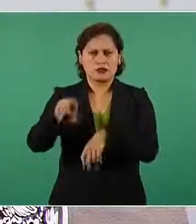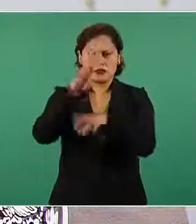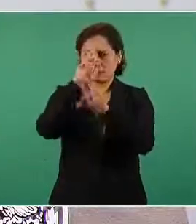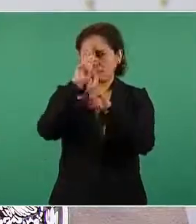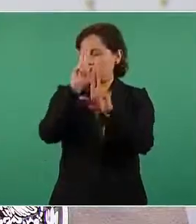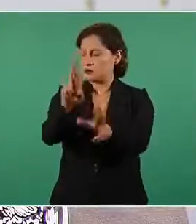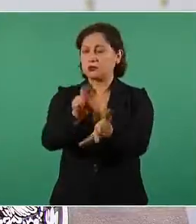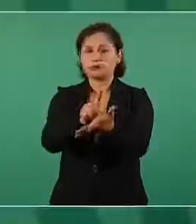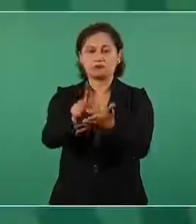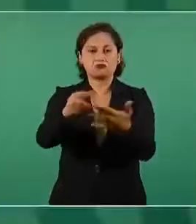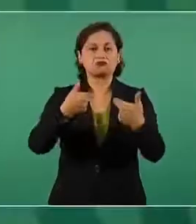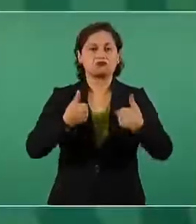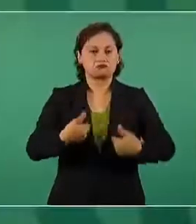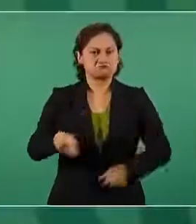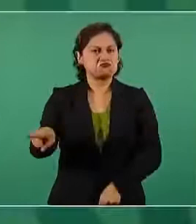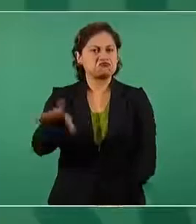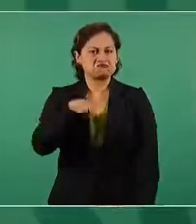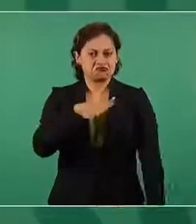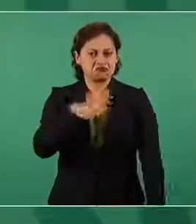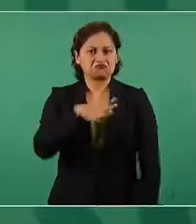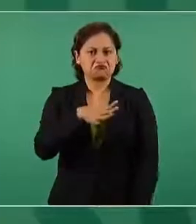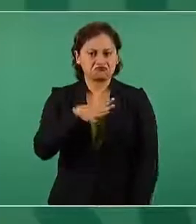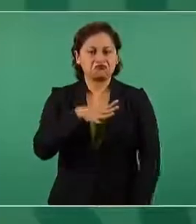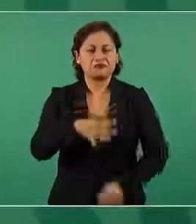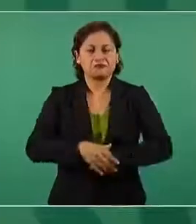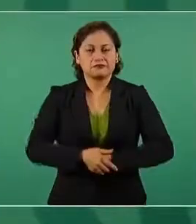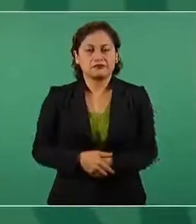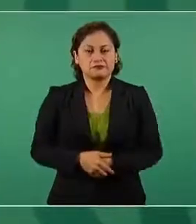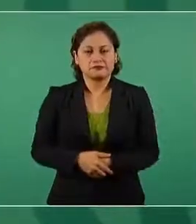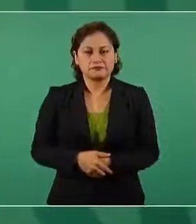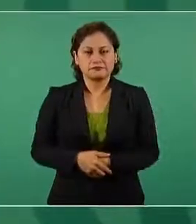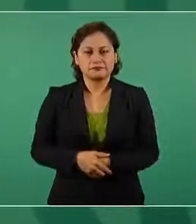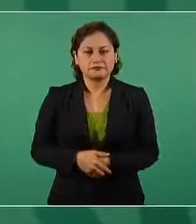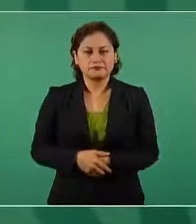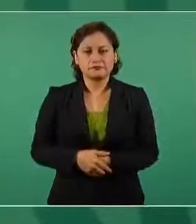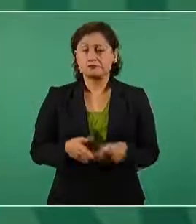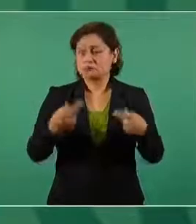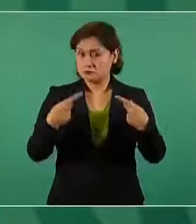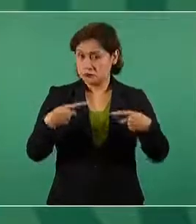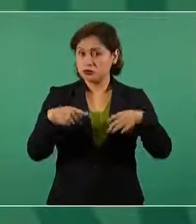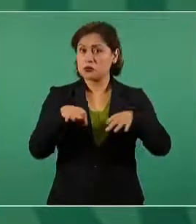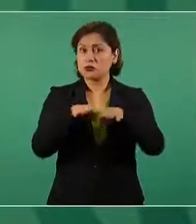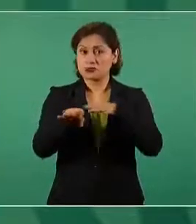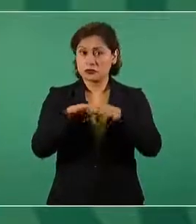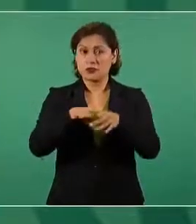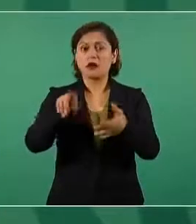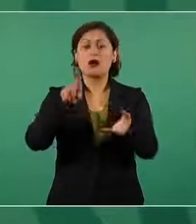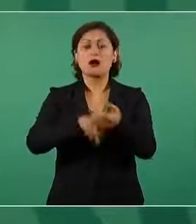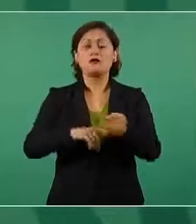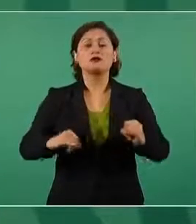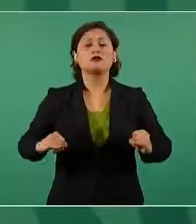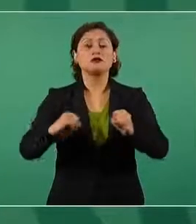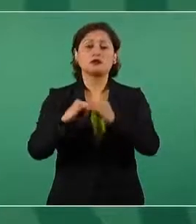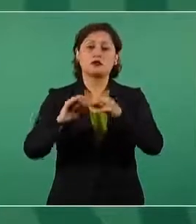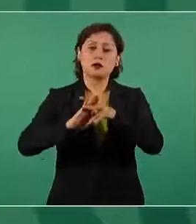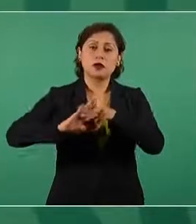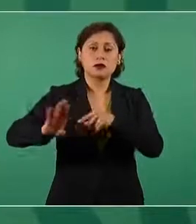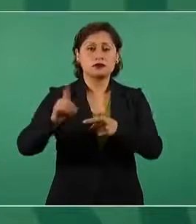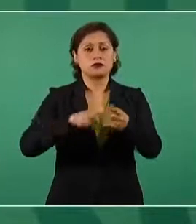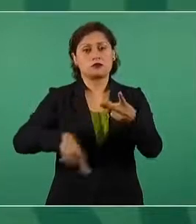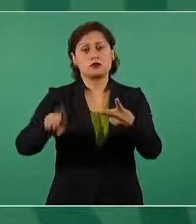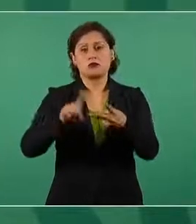derechos humanos de parte de servidores de Migración, de la Guardia